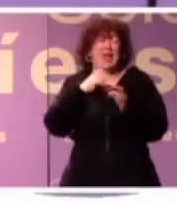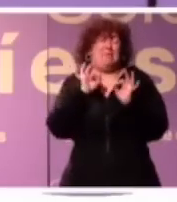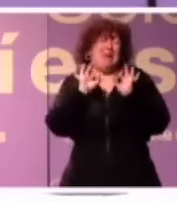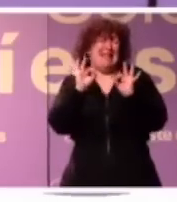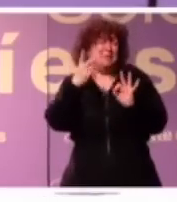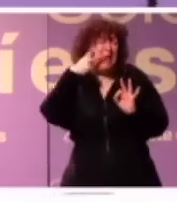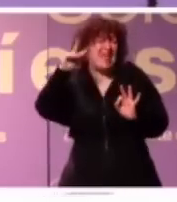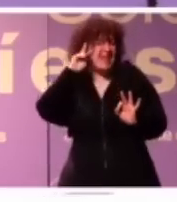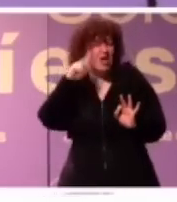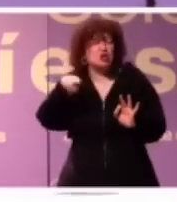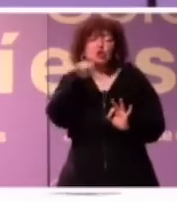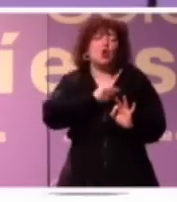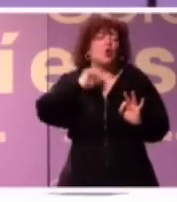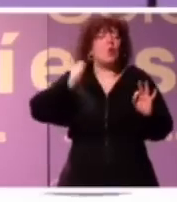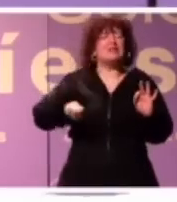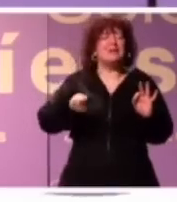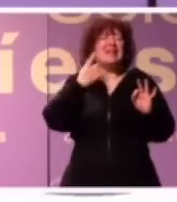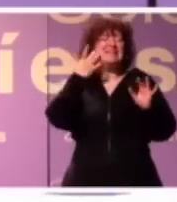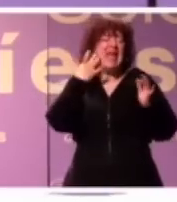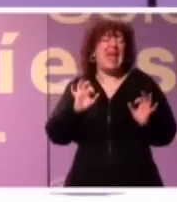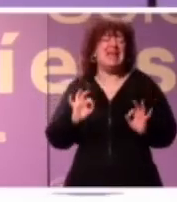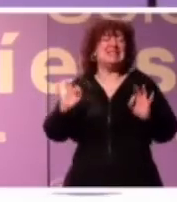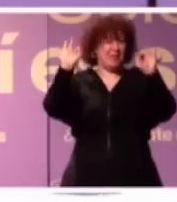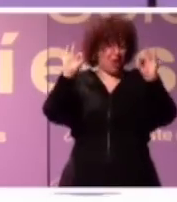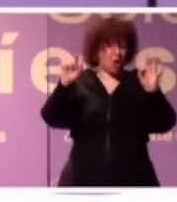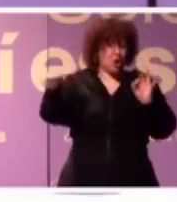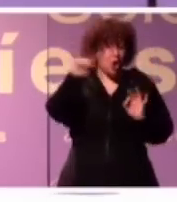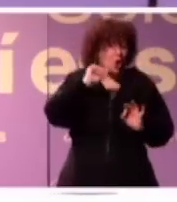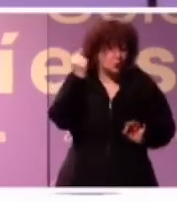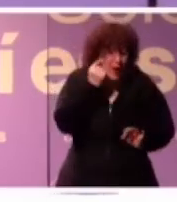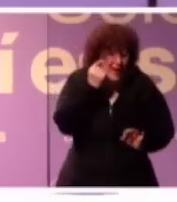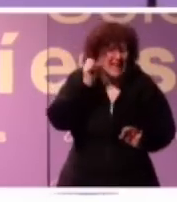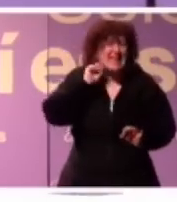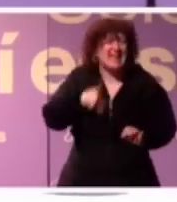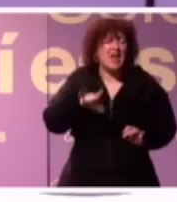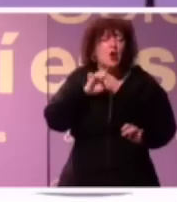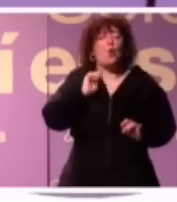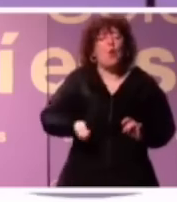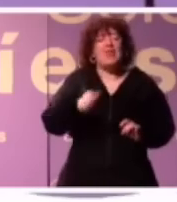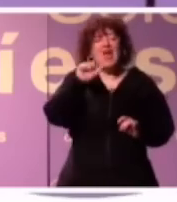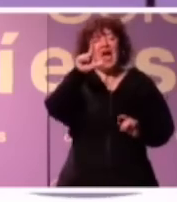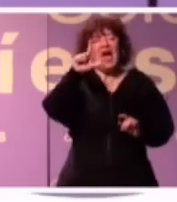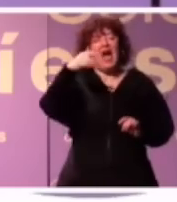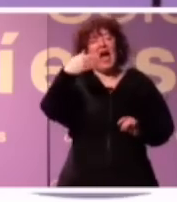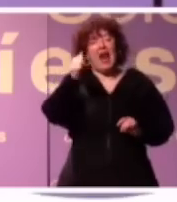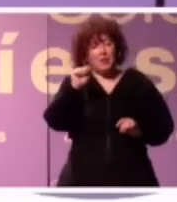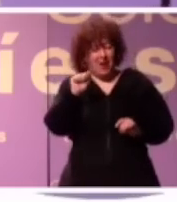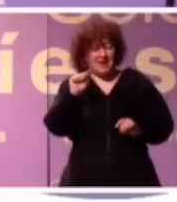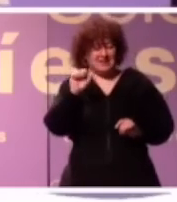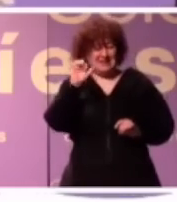tribunales de excepción os va a sonar el juez Alba Salvador Alba